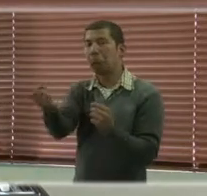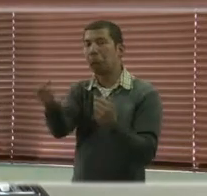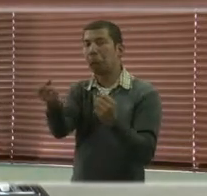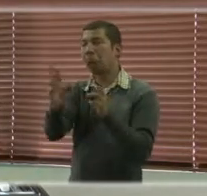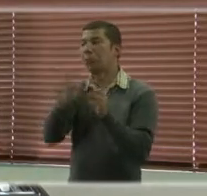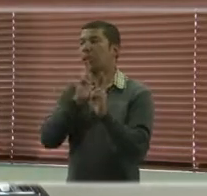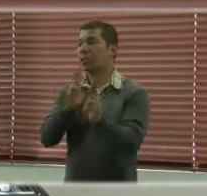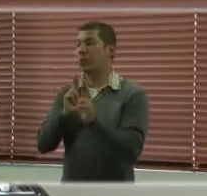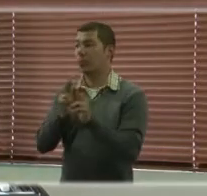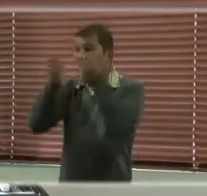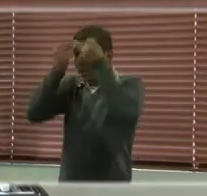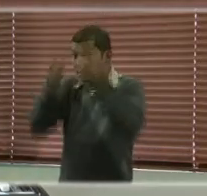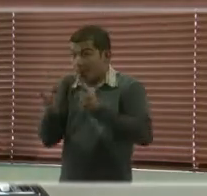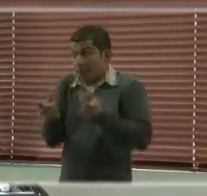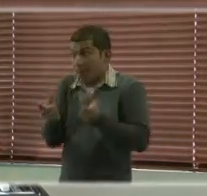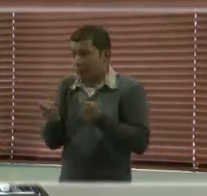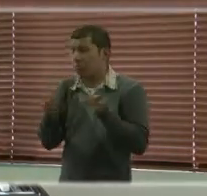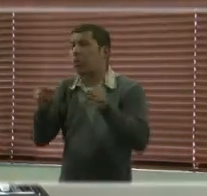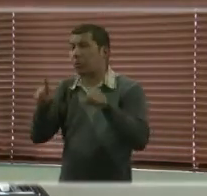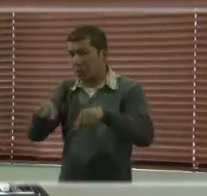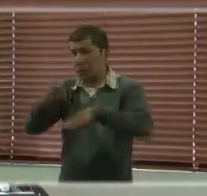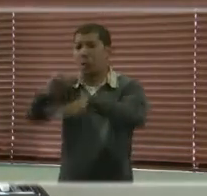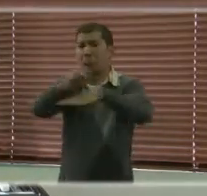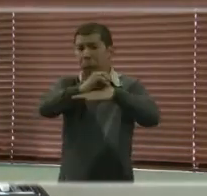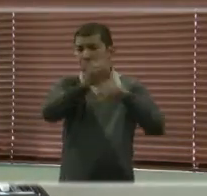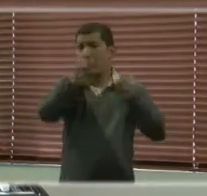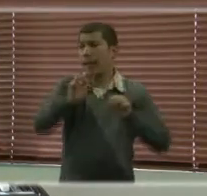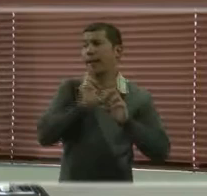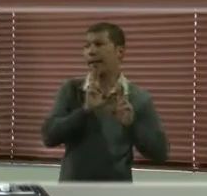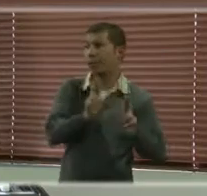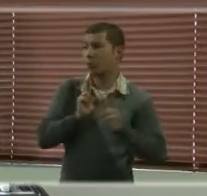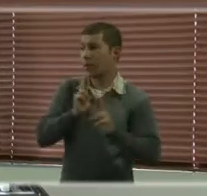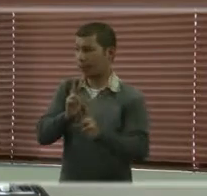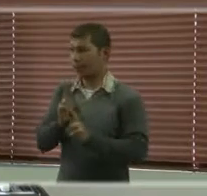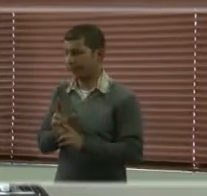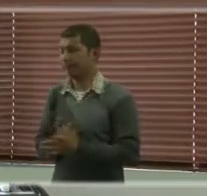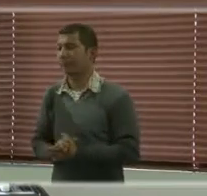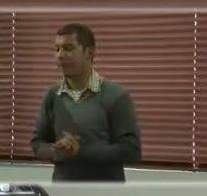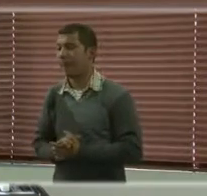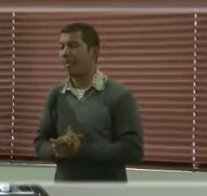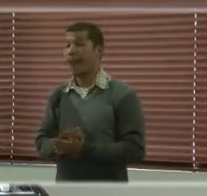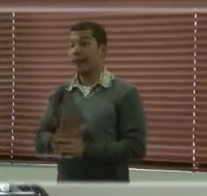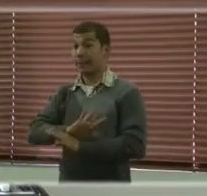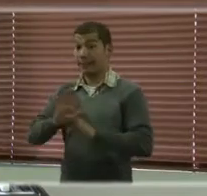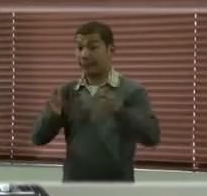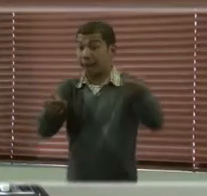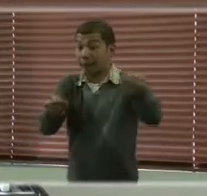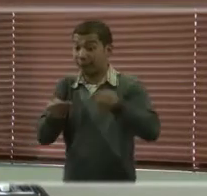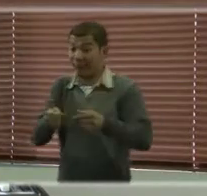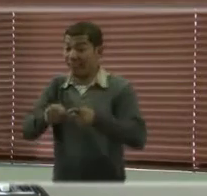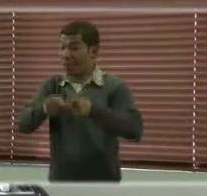vez recibida información nuevamente el relator hace una lectura y un análisis de toda la información ya